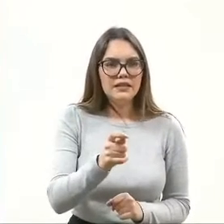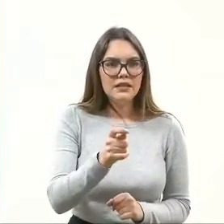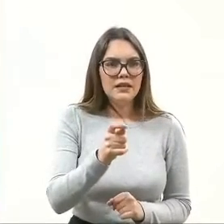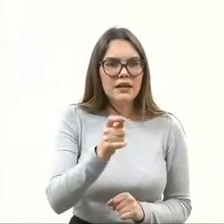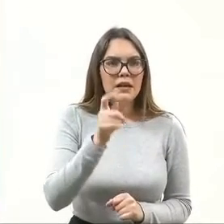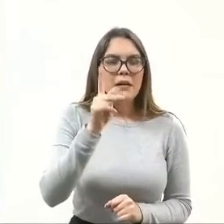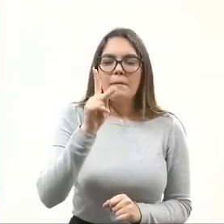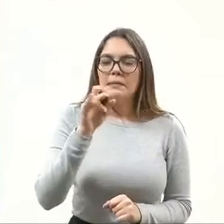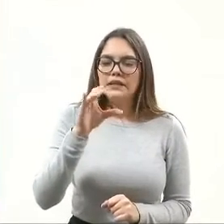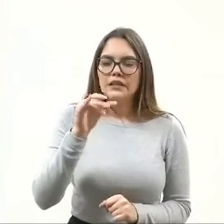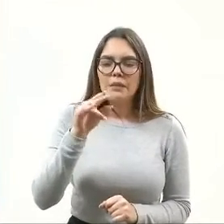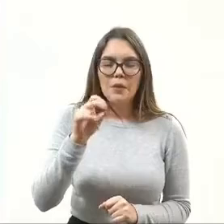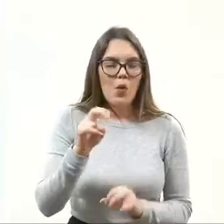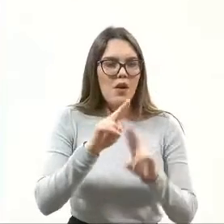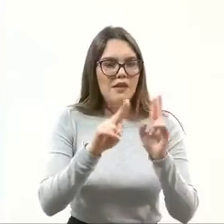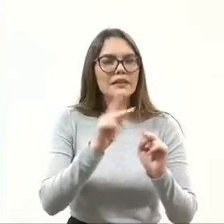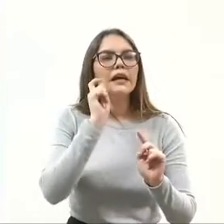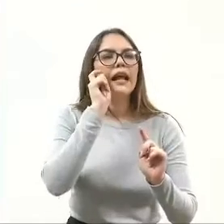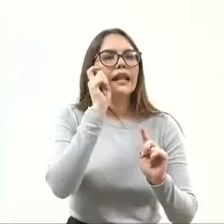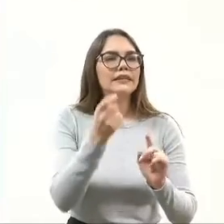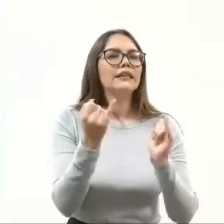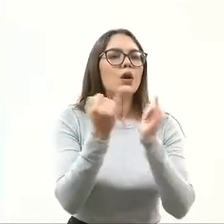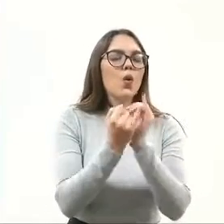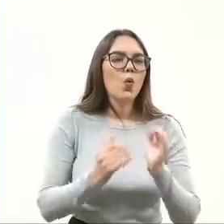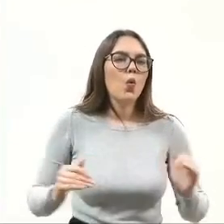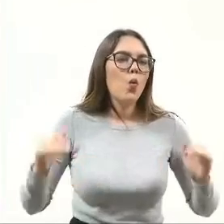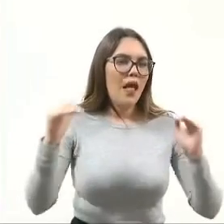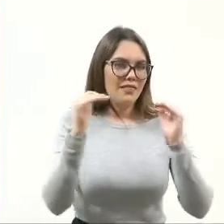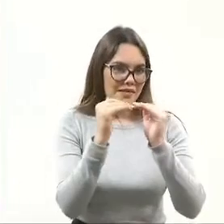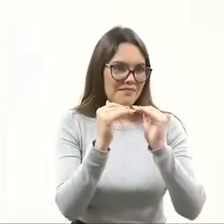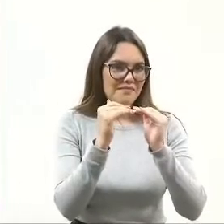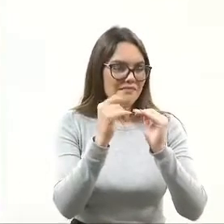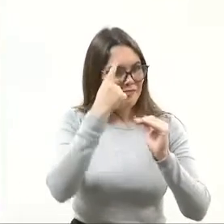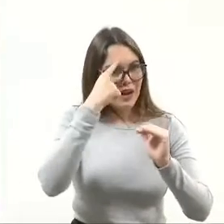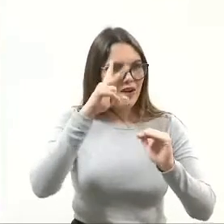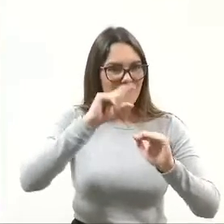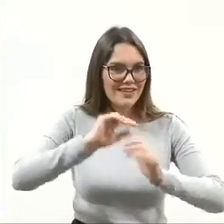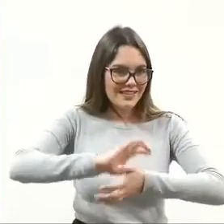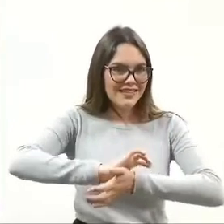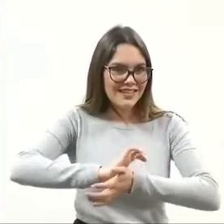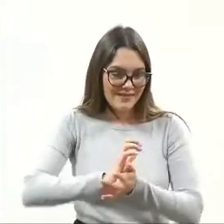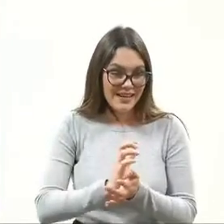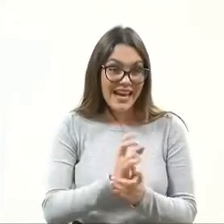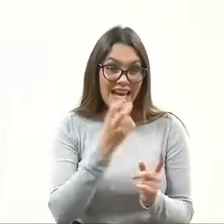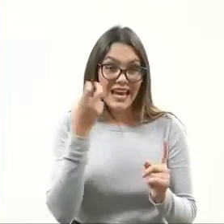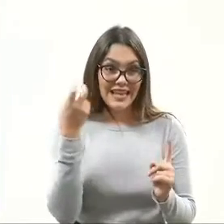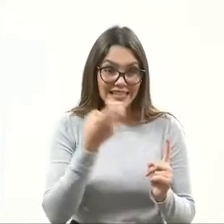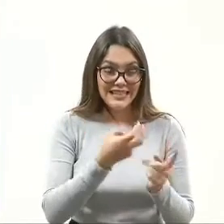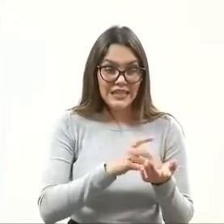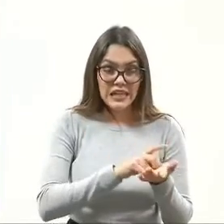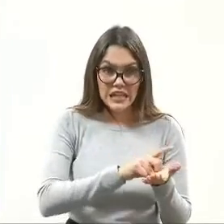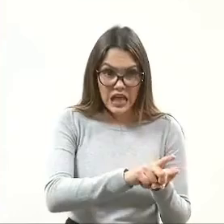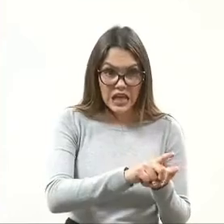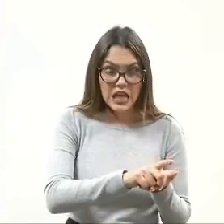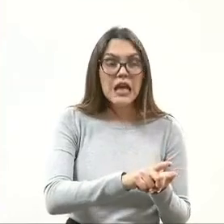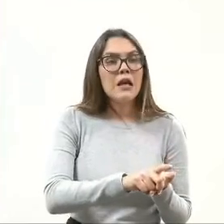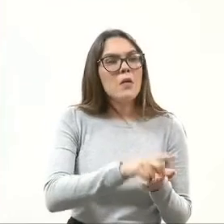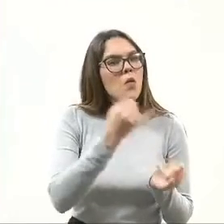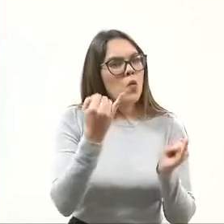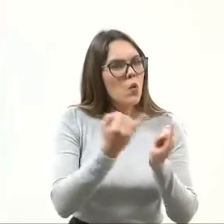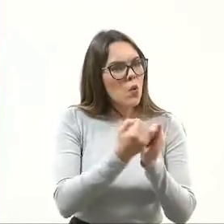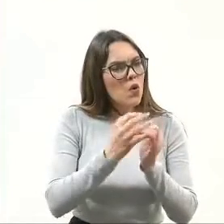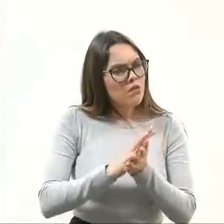reconocido de igualdad y no discriminación y traducirlo en actitudes y